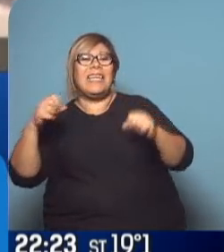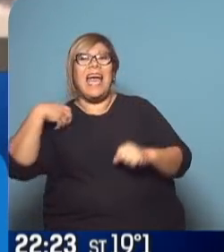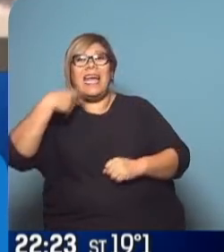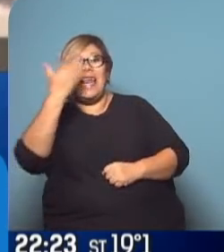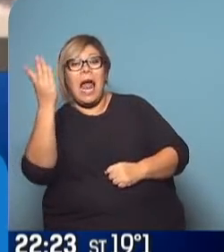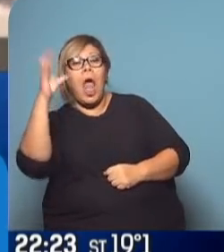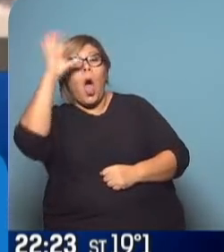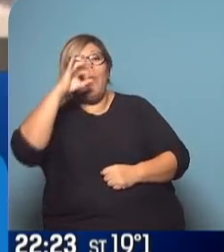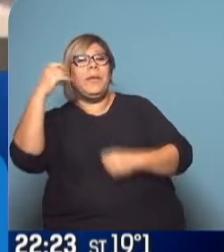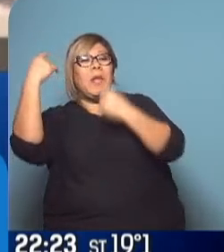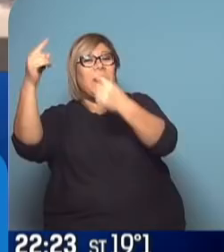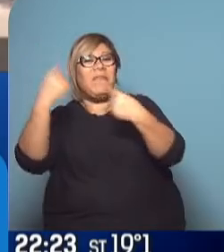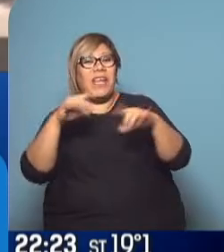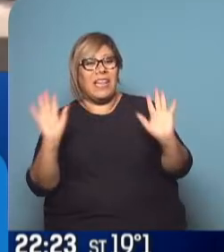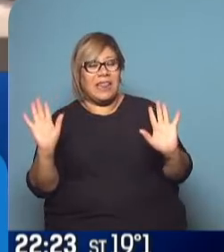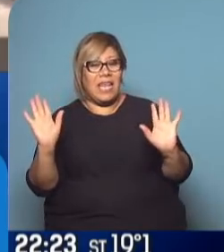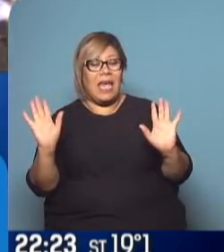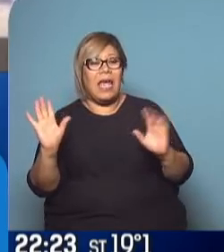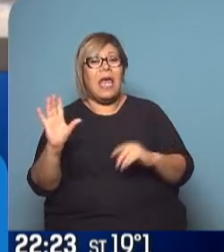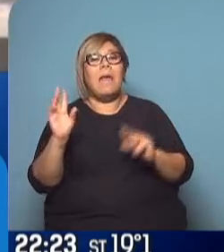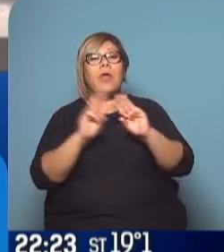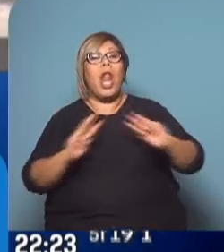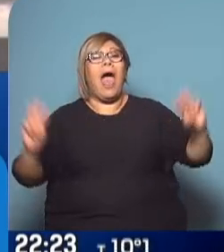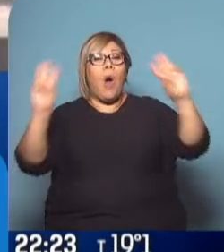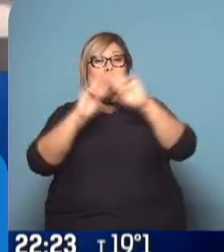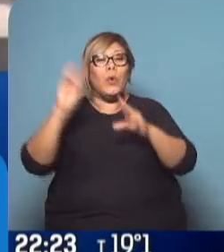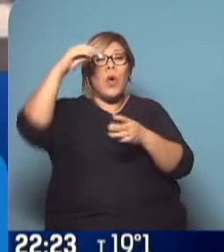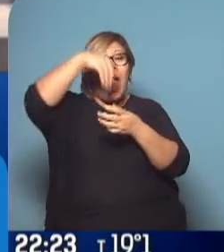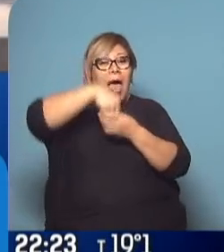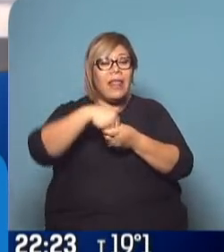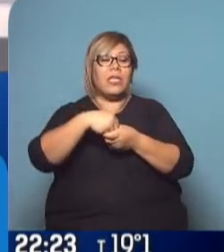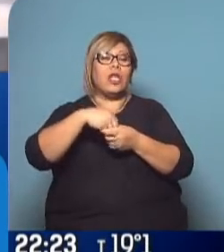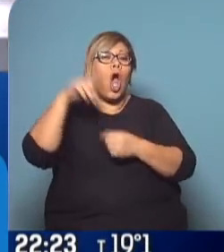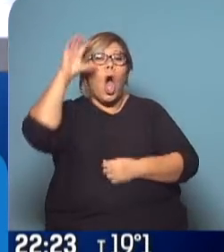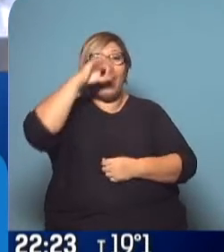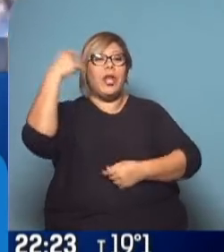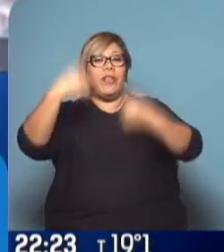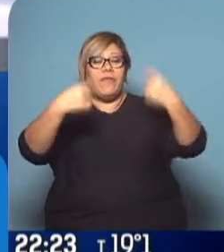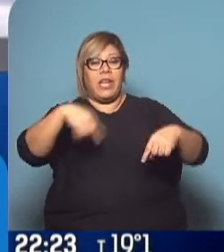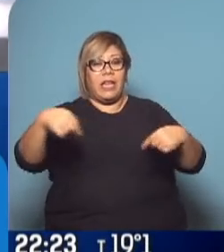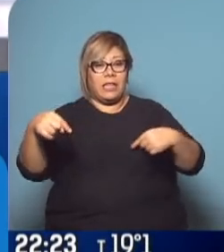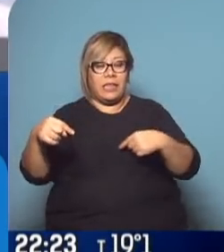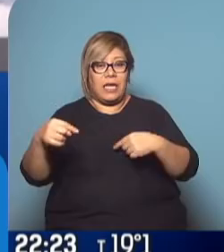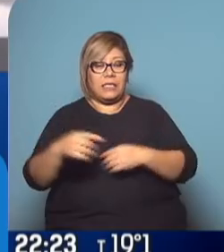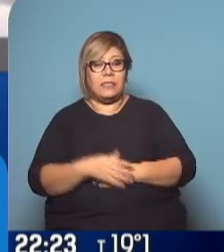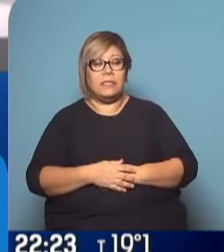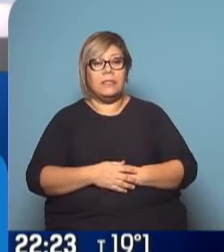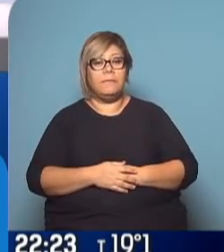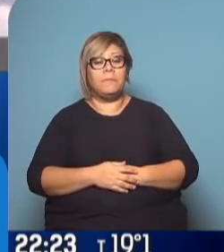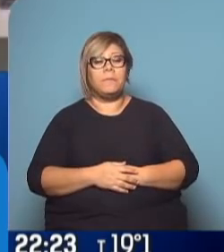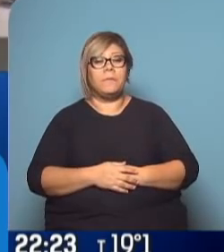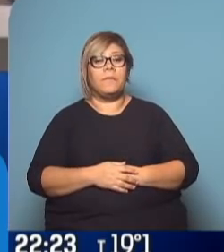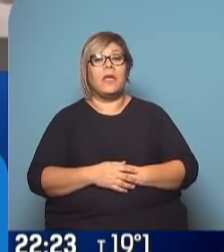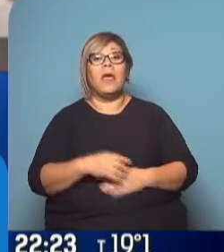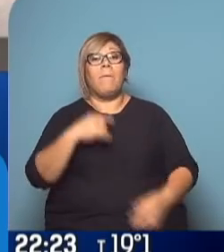lo que han dicho los relatores temáticos de la Oficina de la Alta Comisionada de Derechos Humanos y del Consejo de Derechos Humanos de Ginebra, han planteado claramente que hay